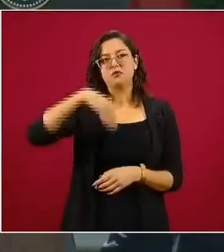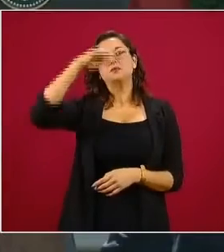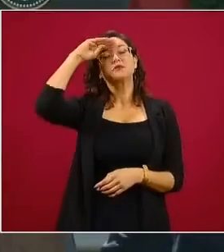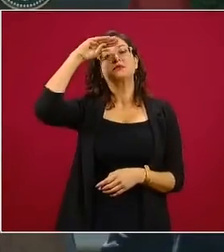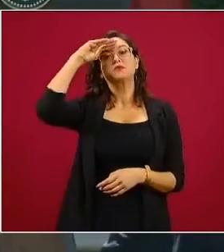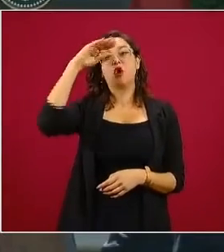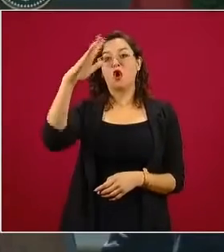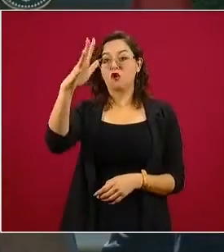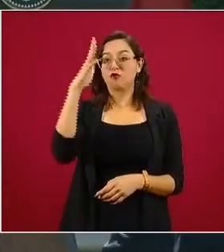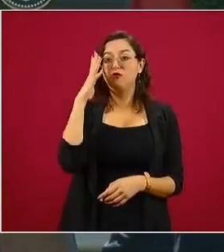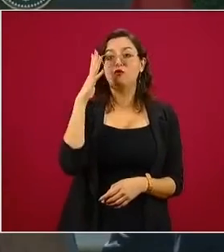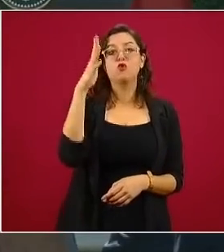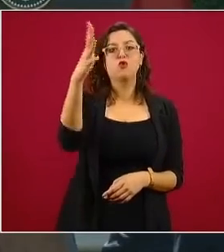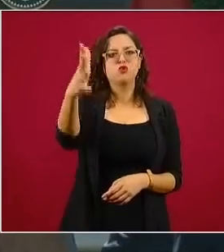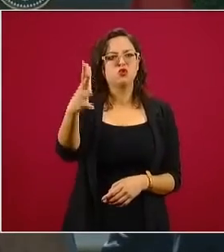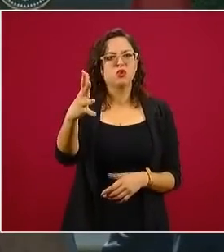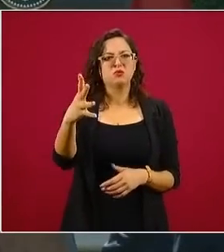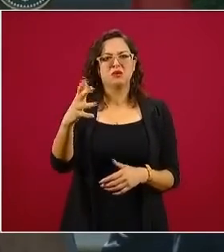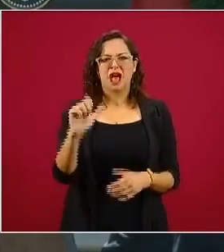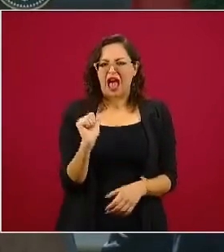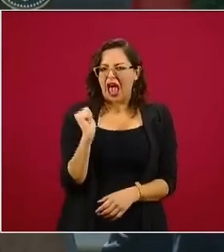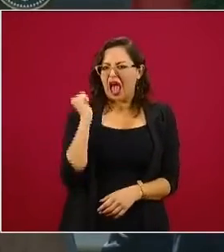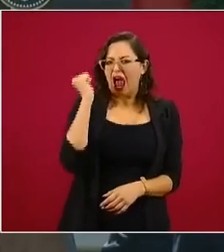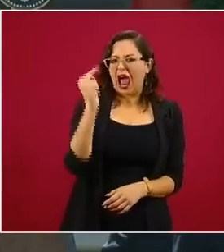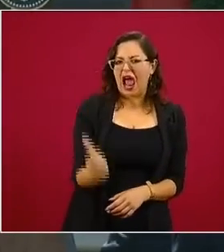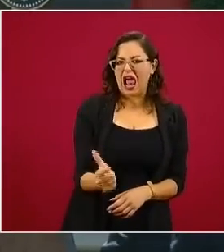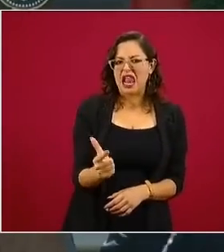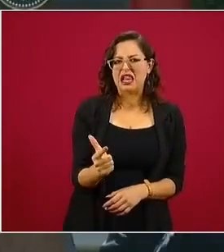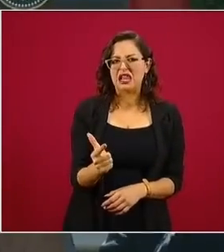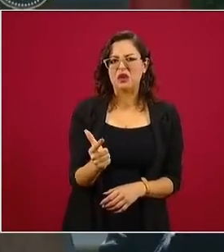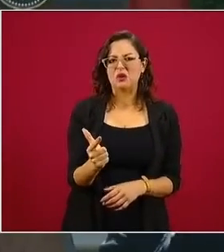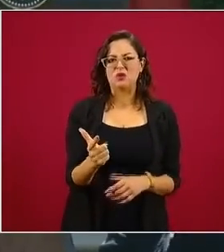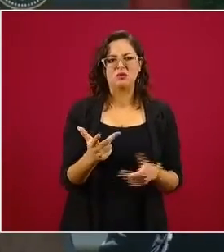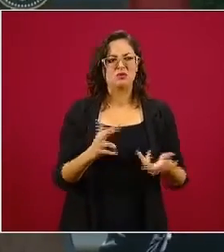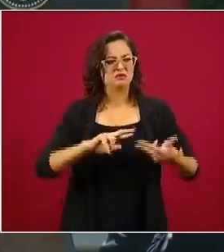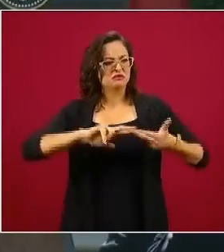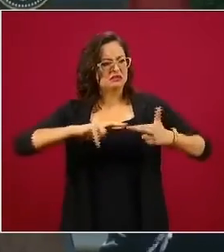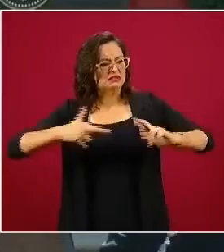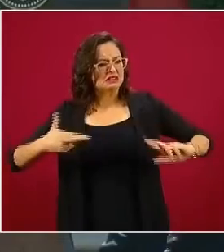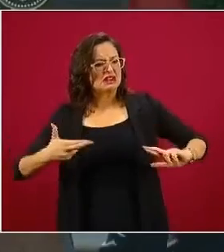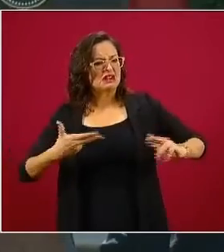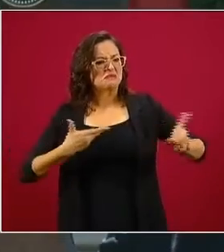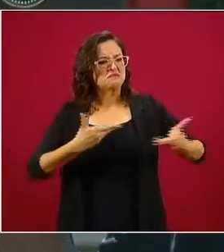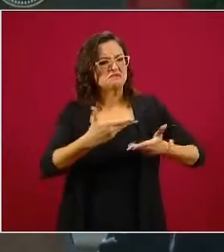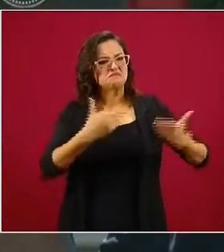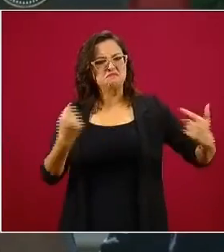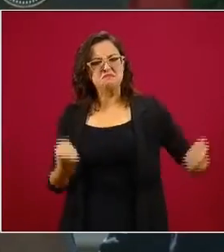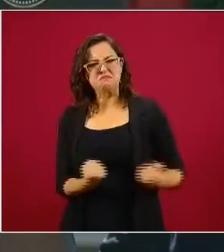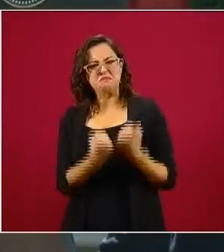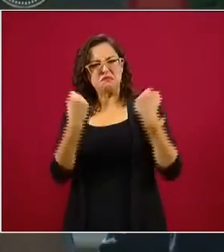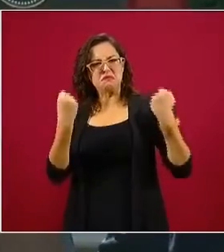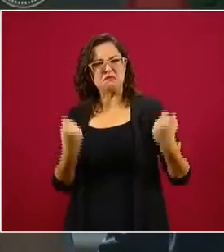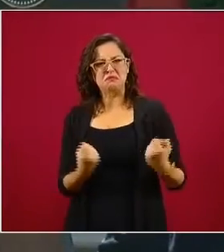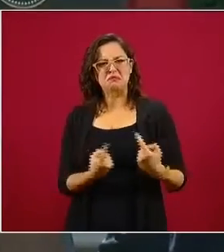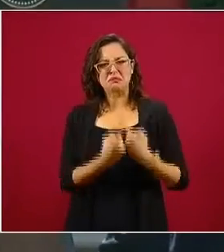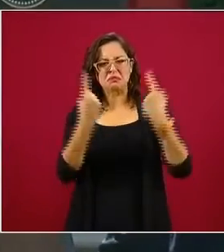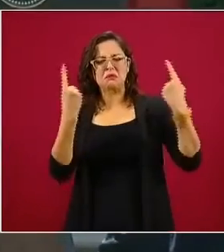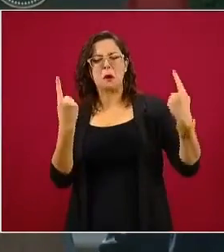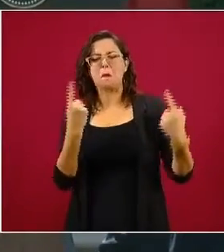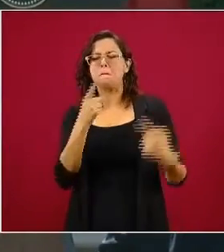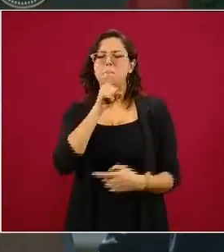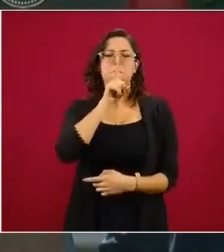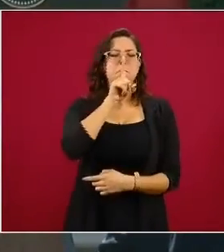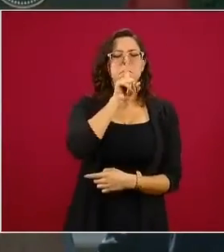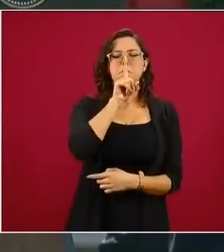habrá motivo ni necesidad de romper nuestras buenas relaciones políticas ni la